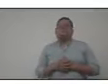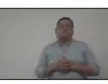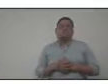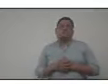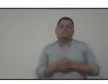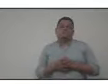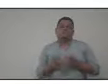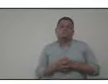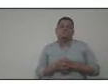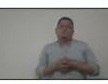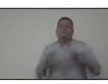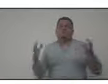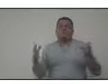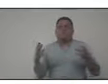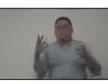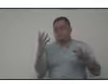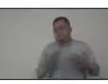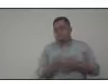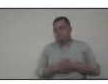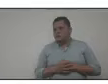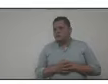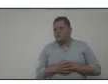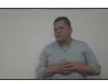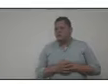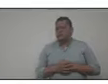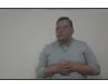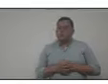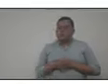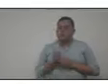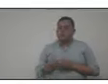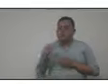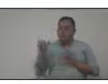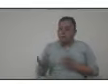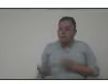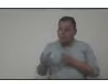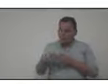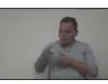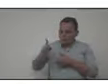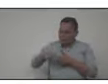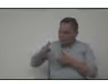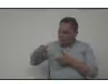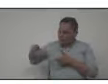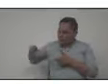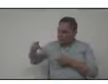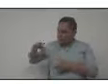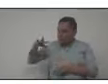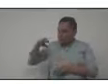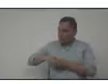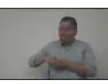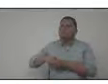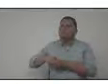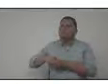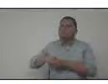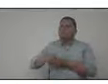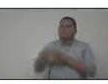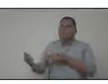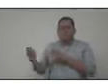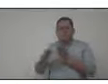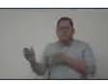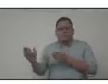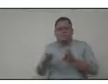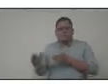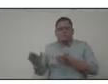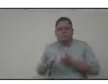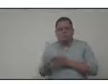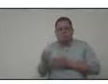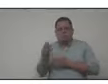grande. Por eso los indicadores que tenemos en este momento lo podemos ver, la tasa de mortalidad